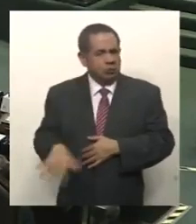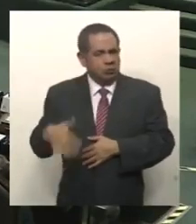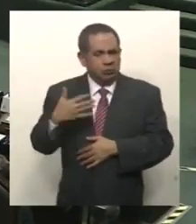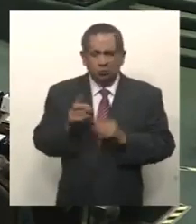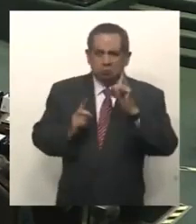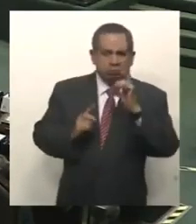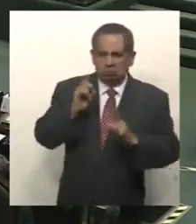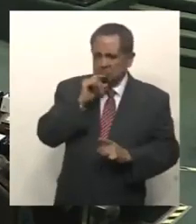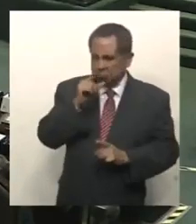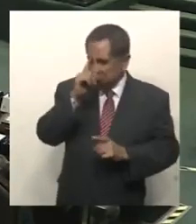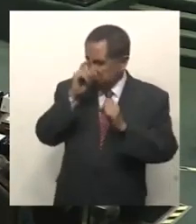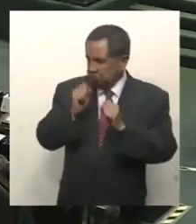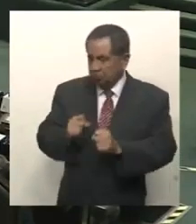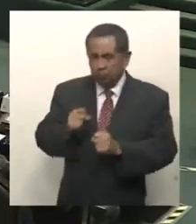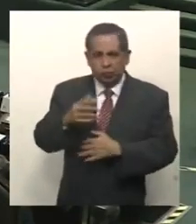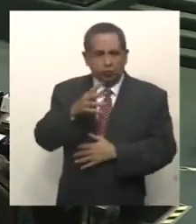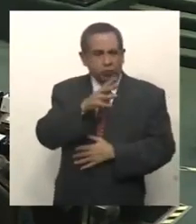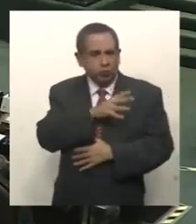incuestionable,